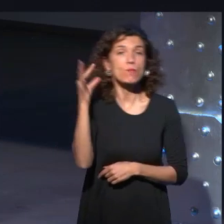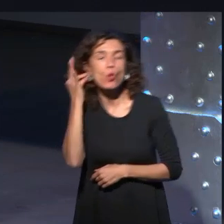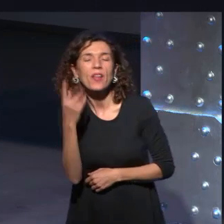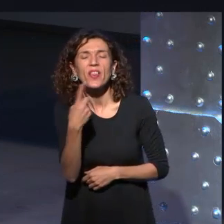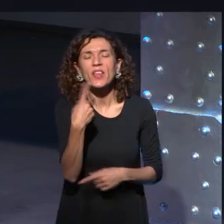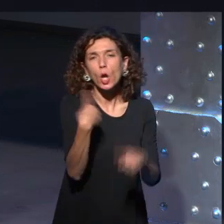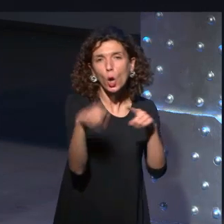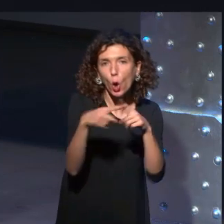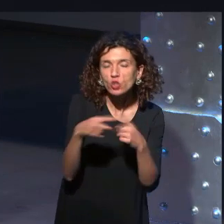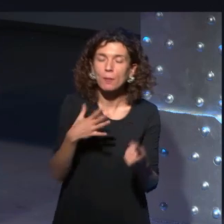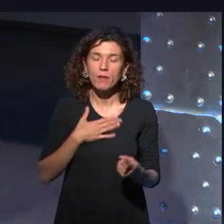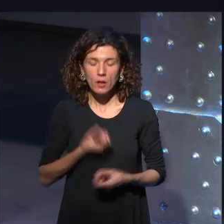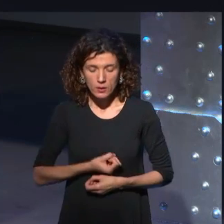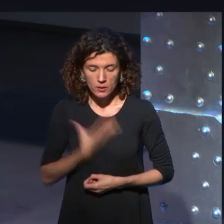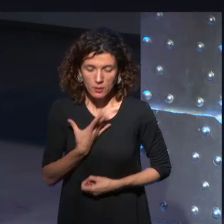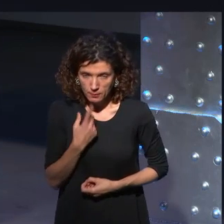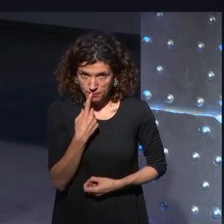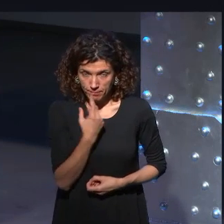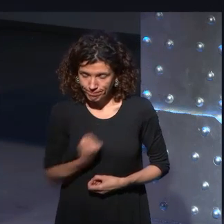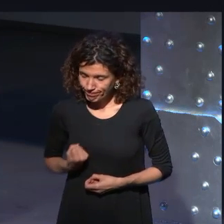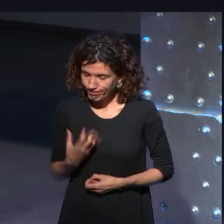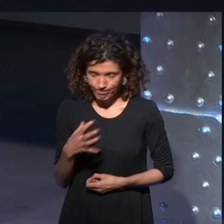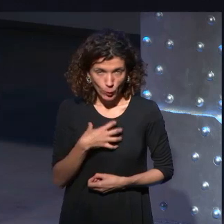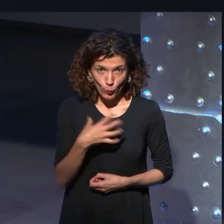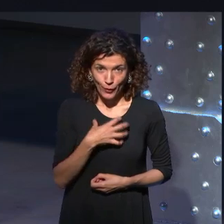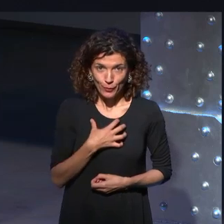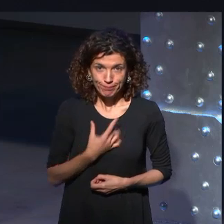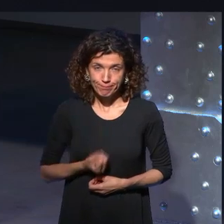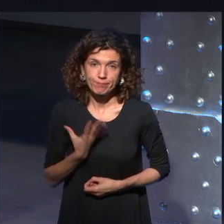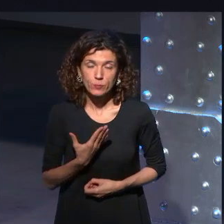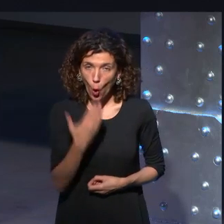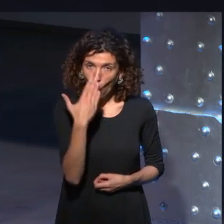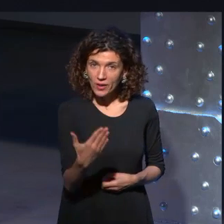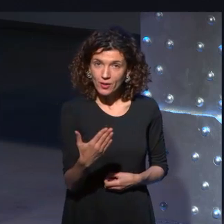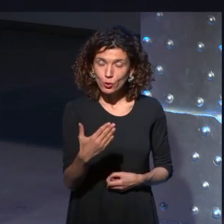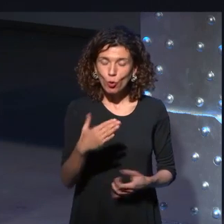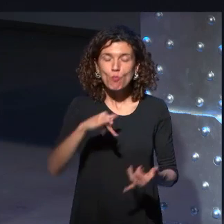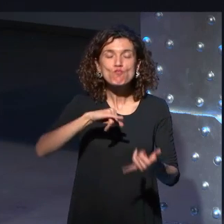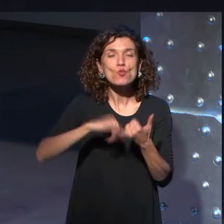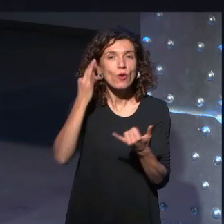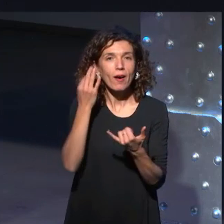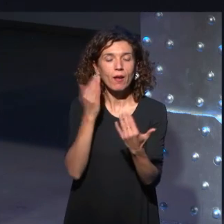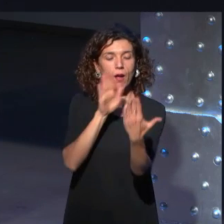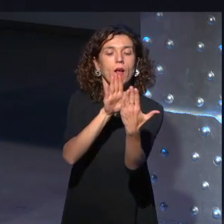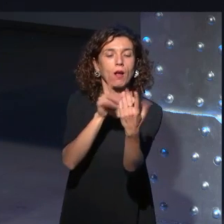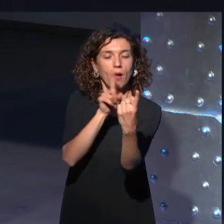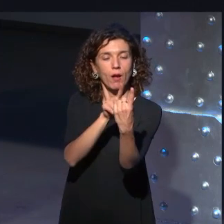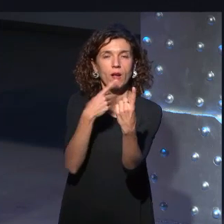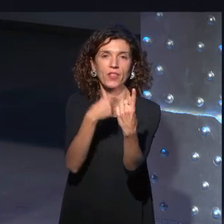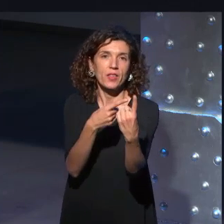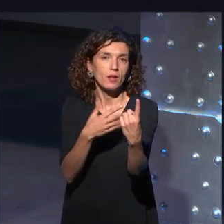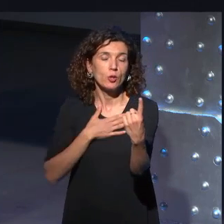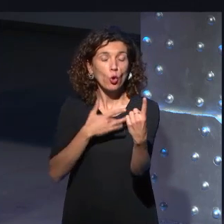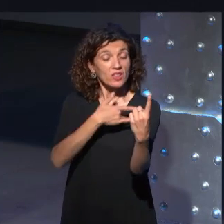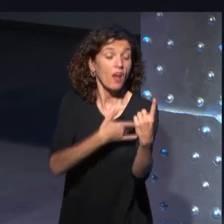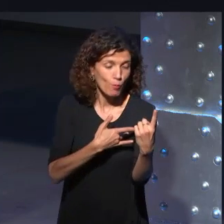muchas cosas y no atreviéndose a hacerlo. Qué bonito es cuando tenemos a la mujer de nuestra vida enfrente y en lugar de decirle te